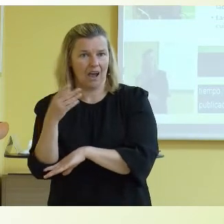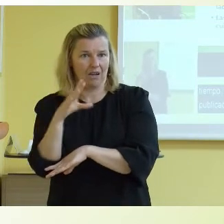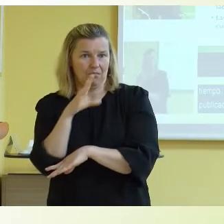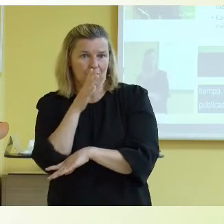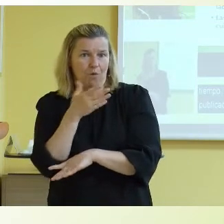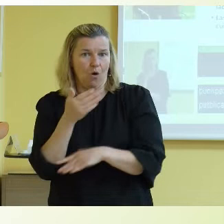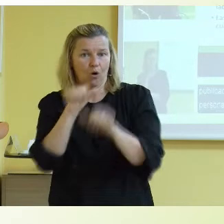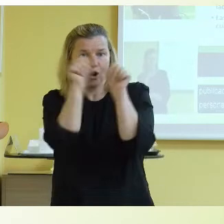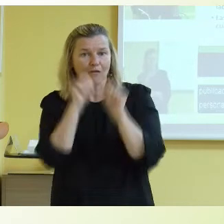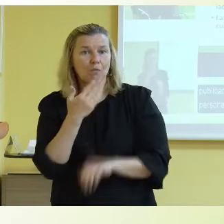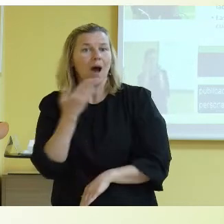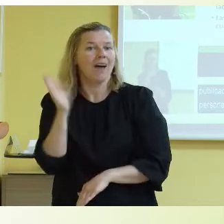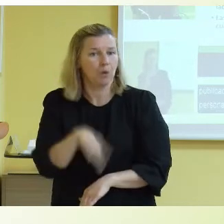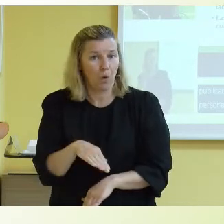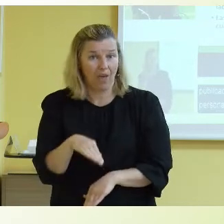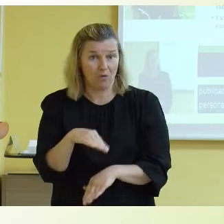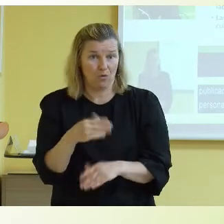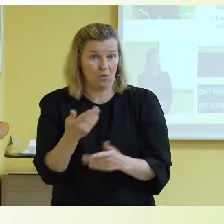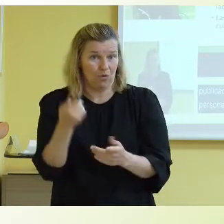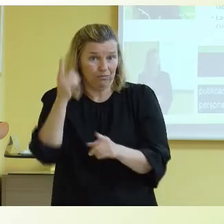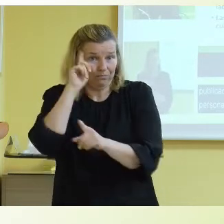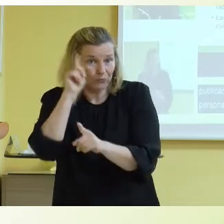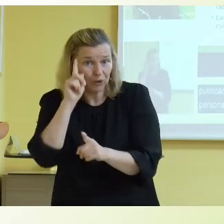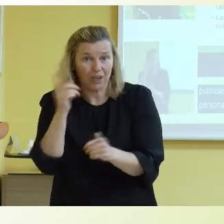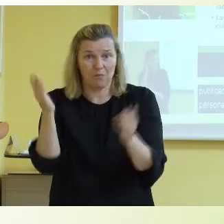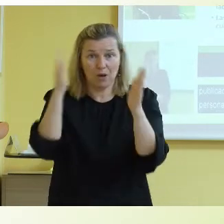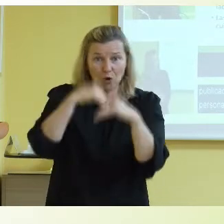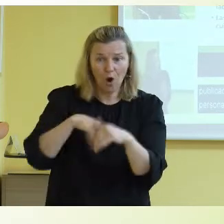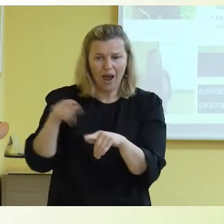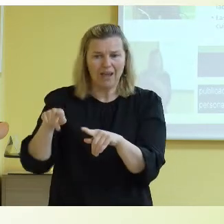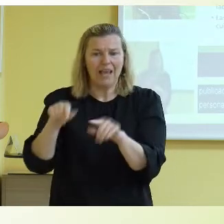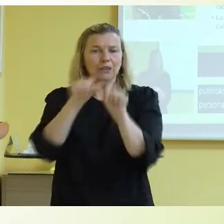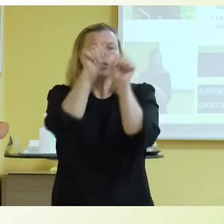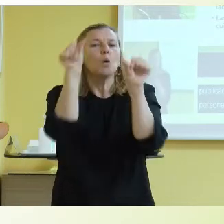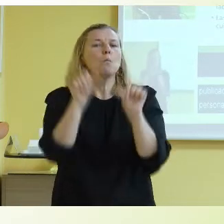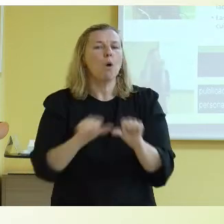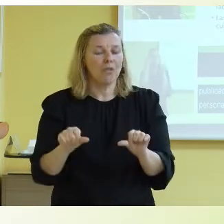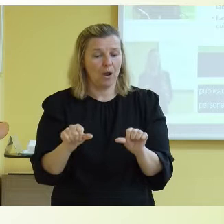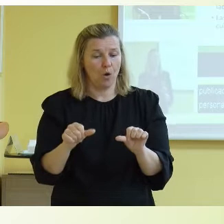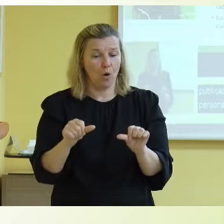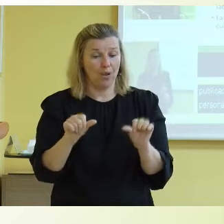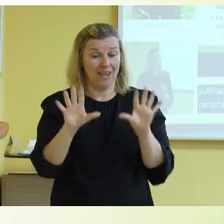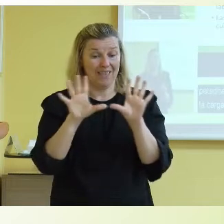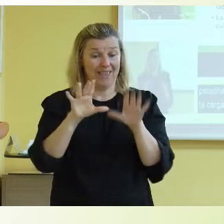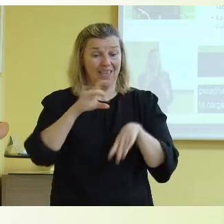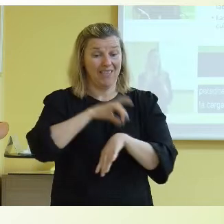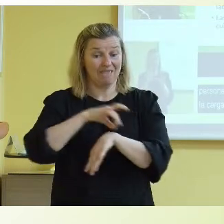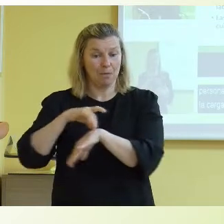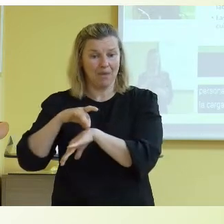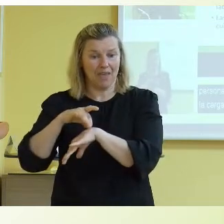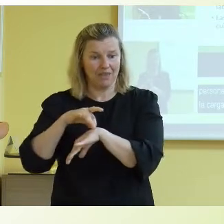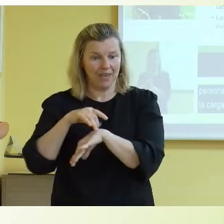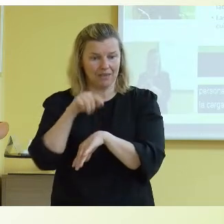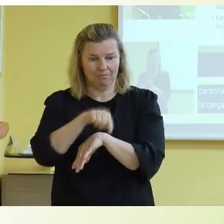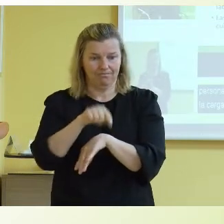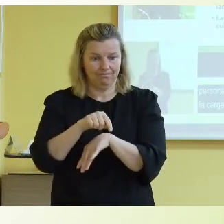carga de los cuidadores era bastante importante. Y además habíamos modelado aquel proyecto, modeló 10 enfermedades, donde había enfermedades que básicamente se